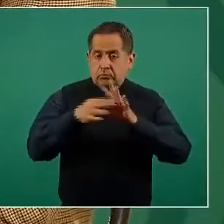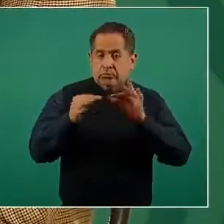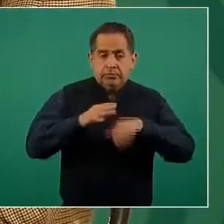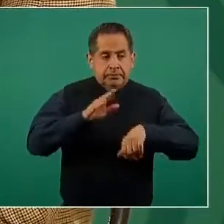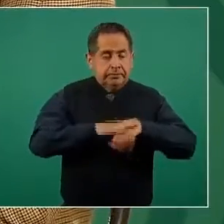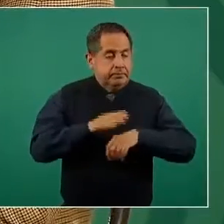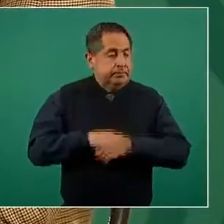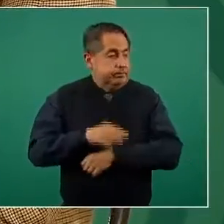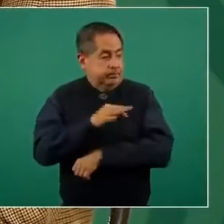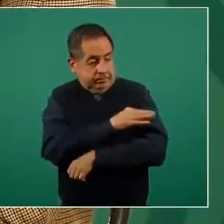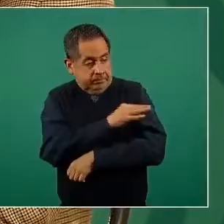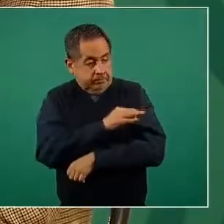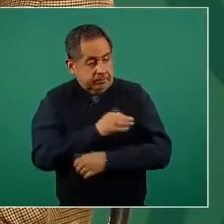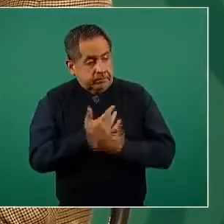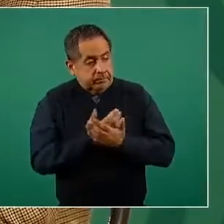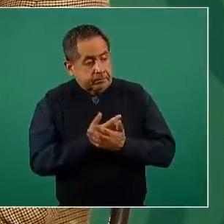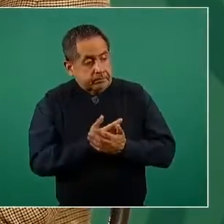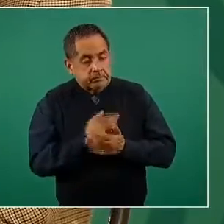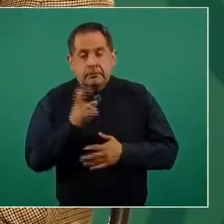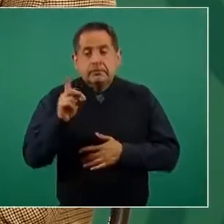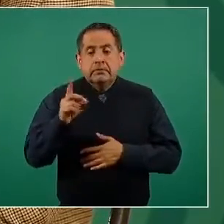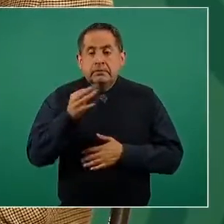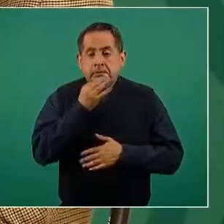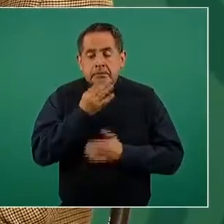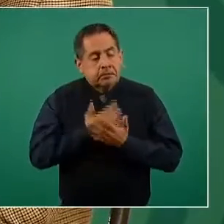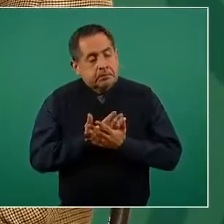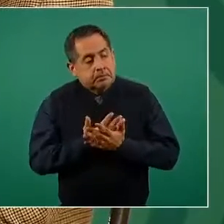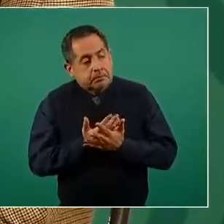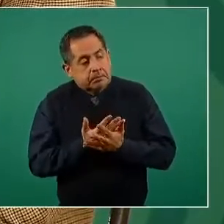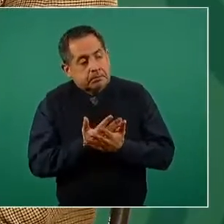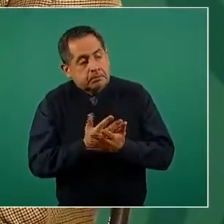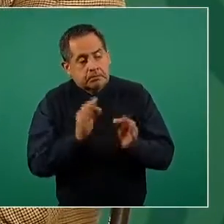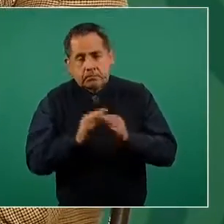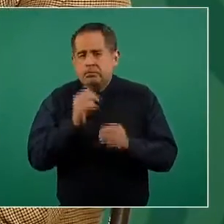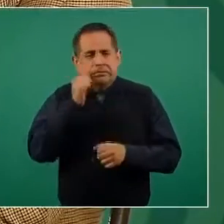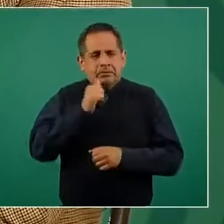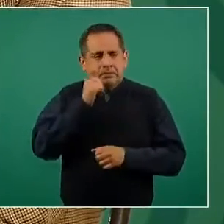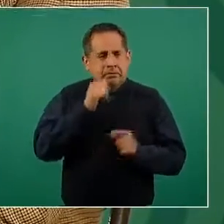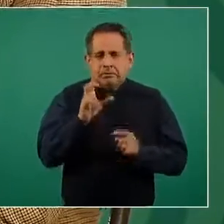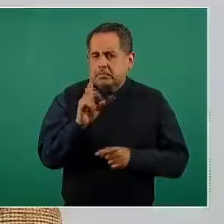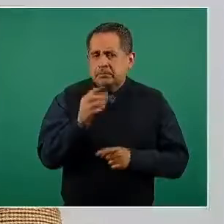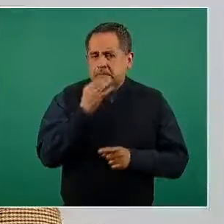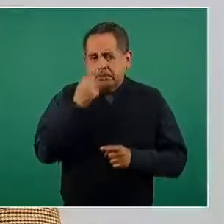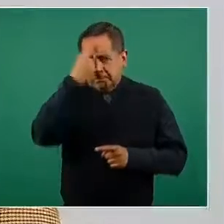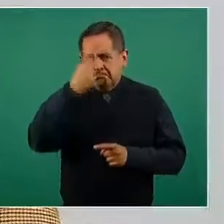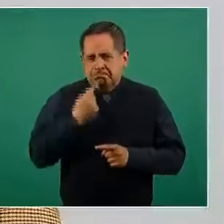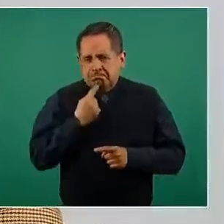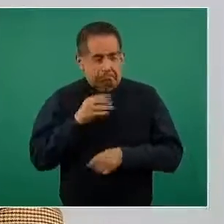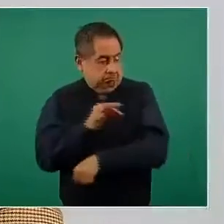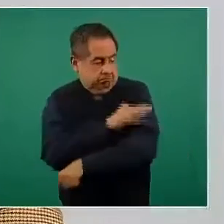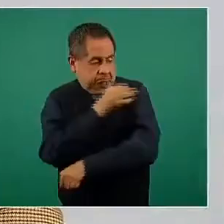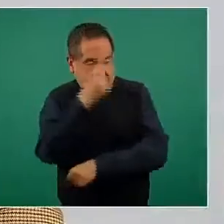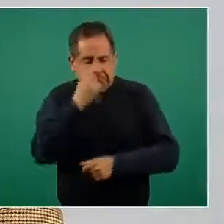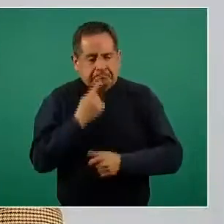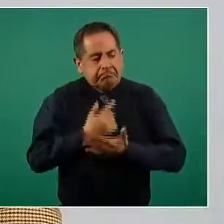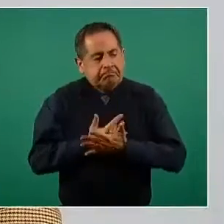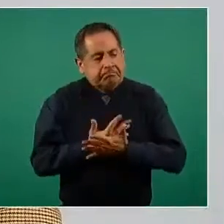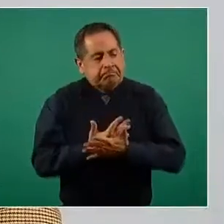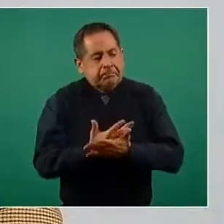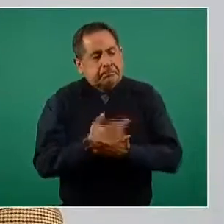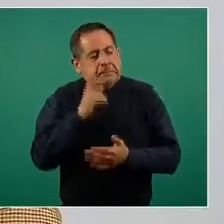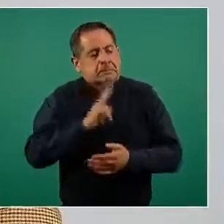observación post vacuna en estos 30 minutos, porque aquí es donde se pueden presentar los eventos